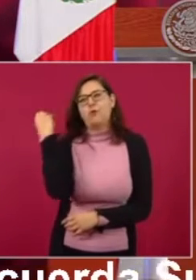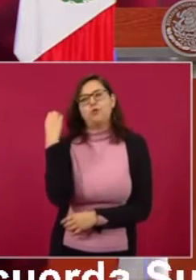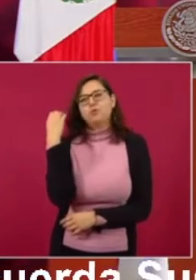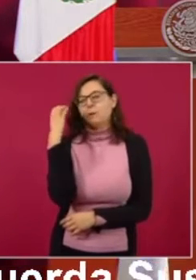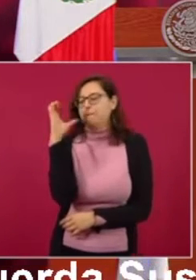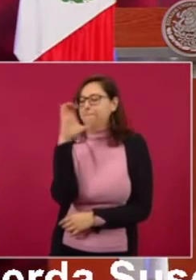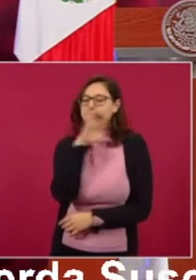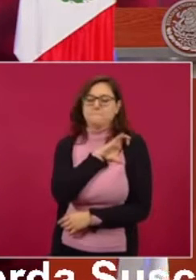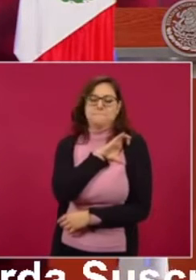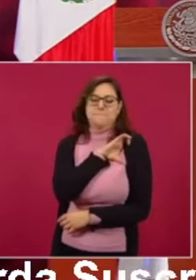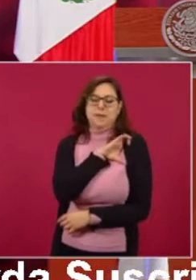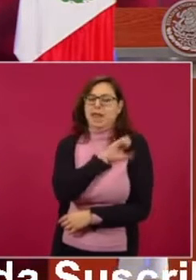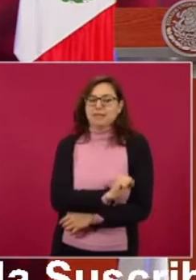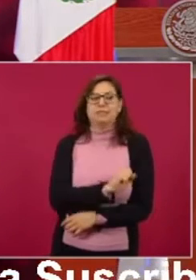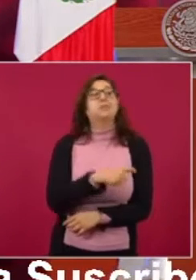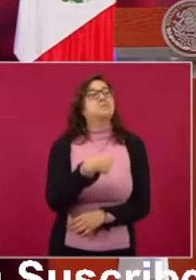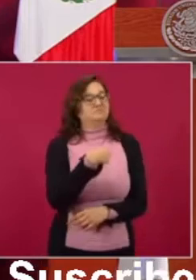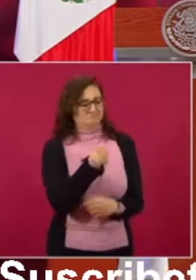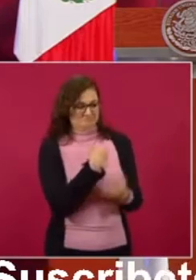acuerdo